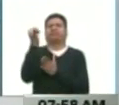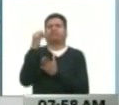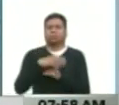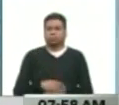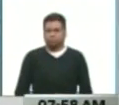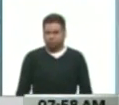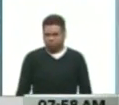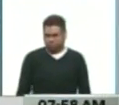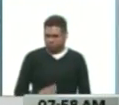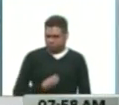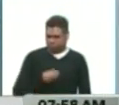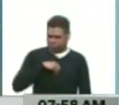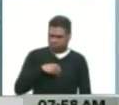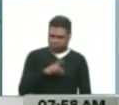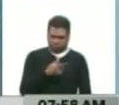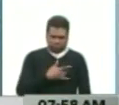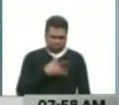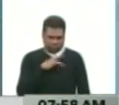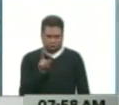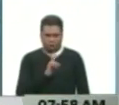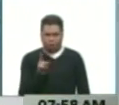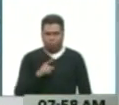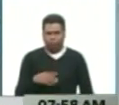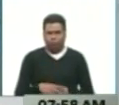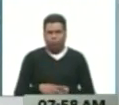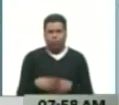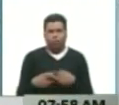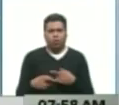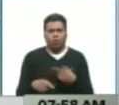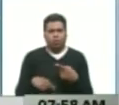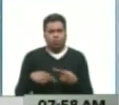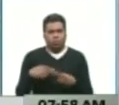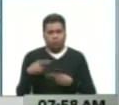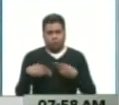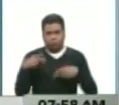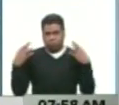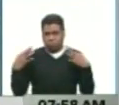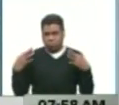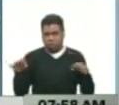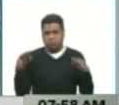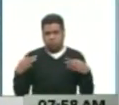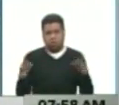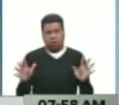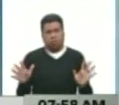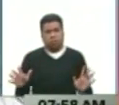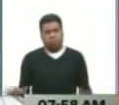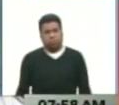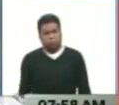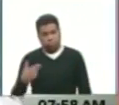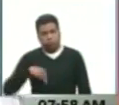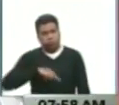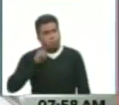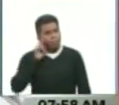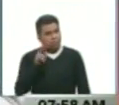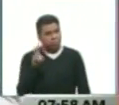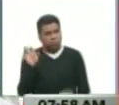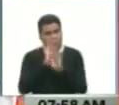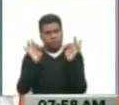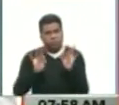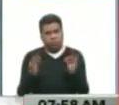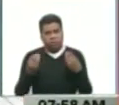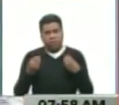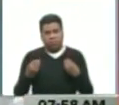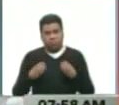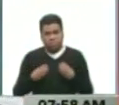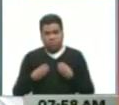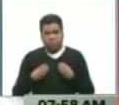infinita del ser humano y de los recursos naturales. Obviamente, hablamos de una forma de vida que es limitada, el ser humano